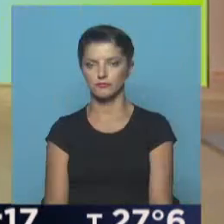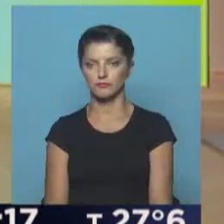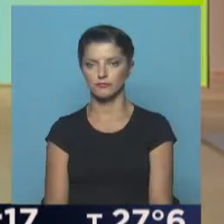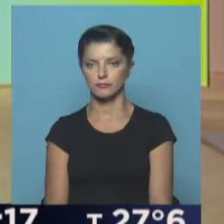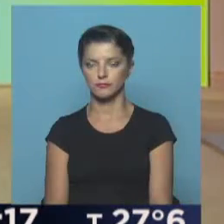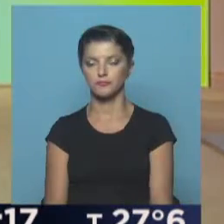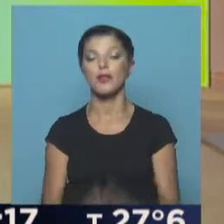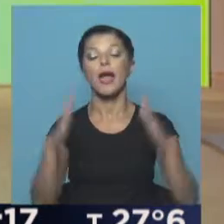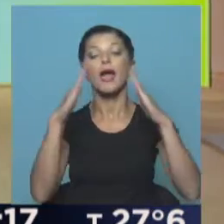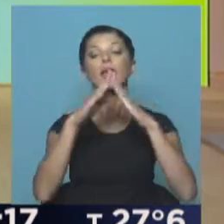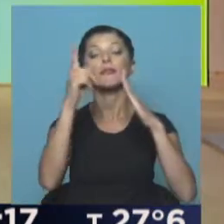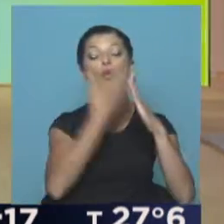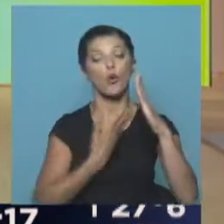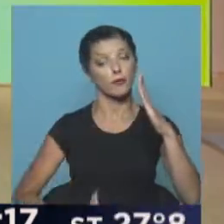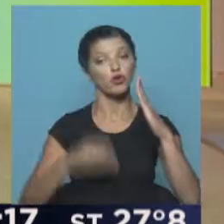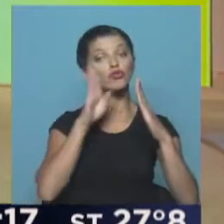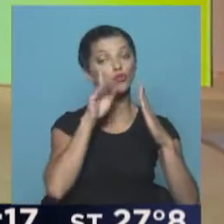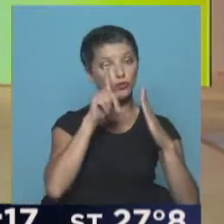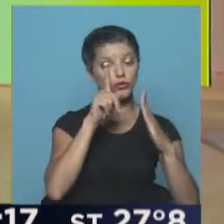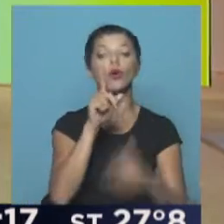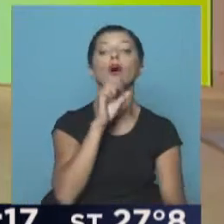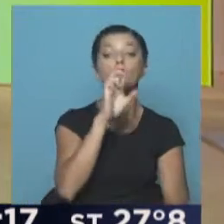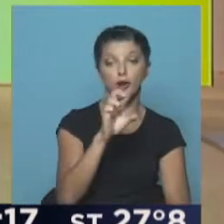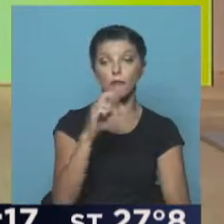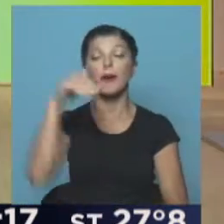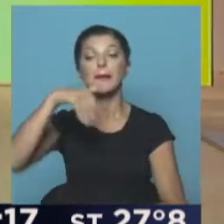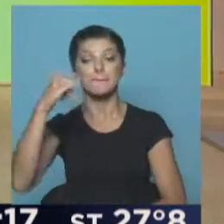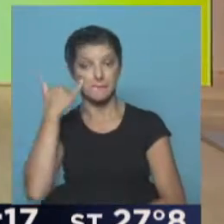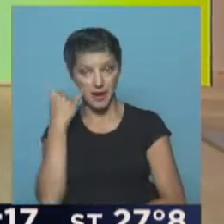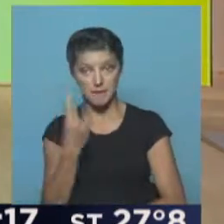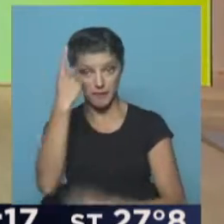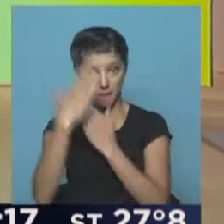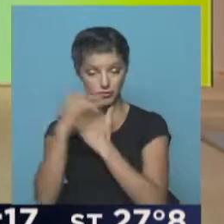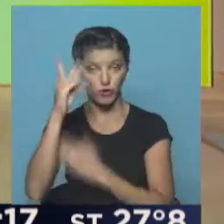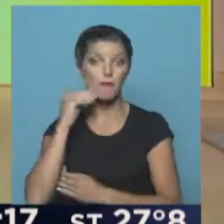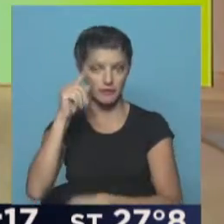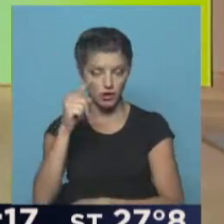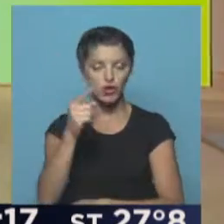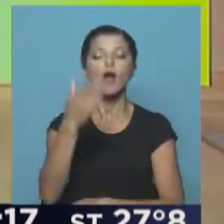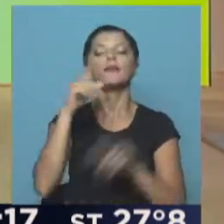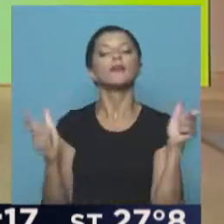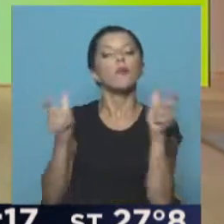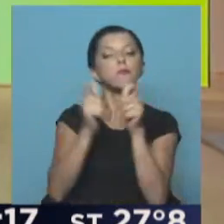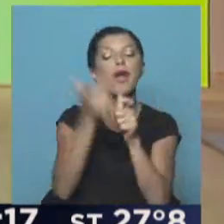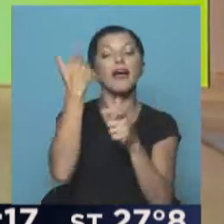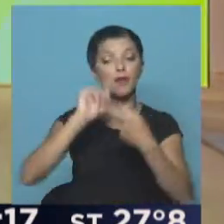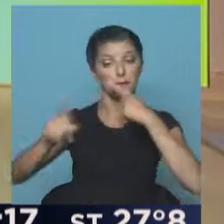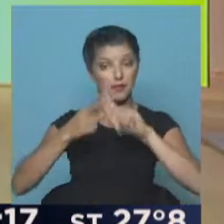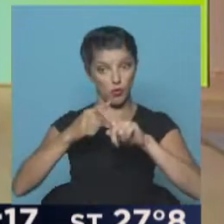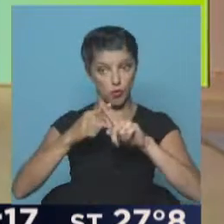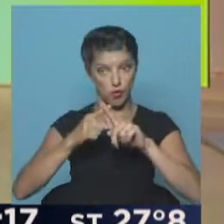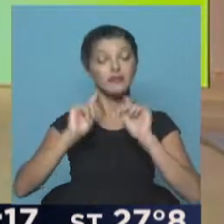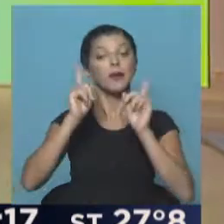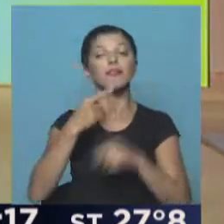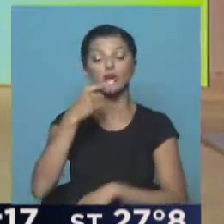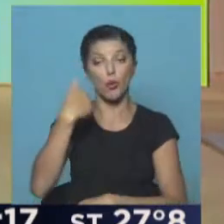encuentro en la Casa Blanca, el presidente Donald Trump y la premier británica Theresa May renovaron ayer la alianza bilateral y también coincidieron en mantener